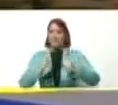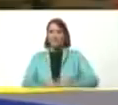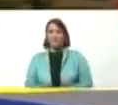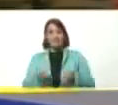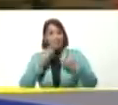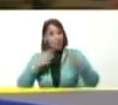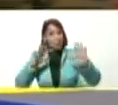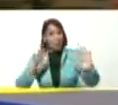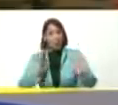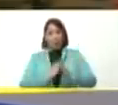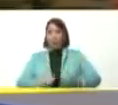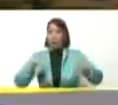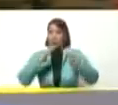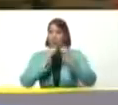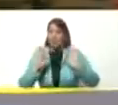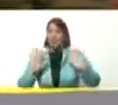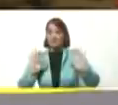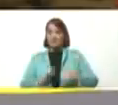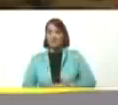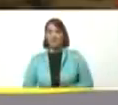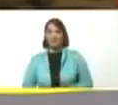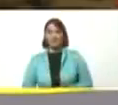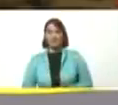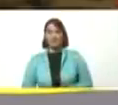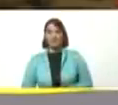Bueno, Anzoátegui, de verdad.